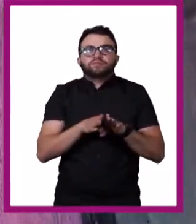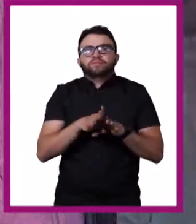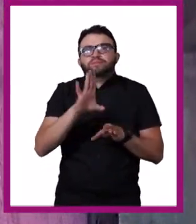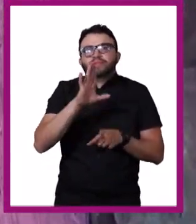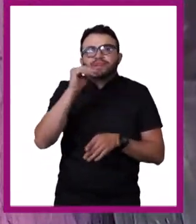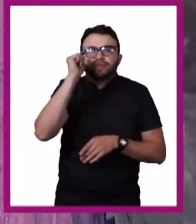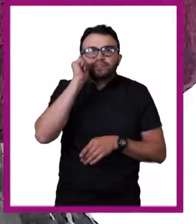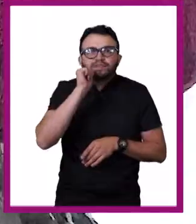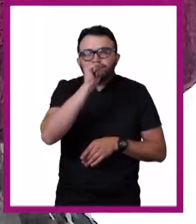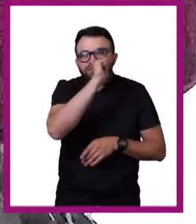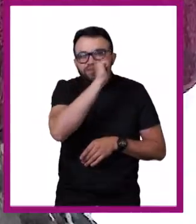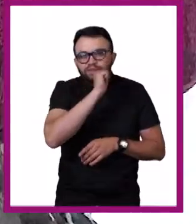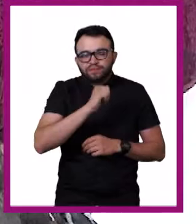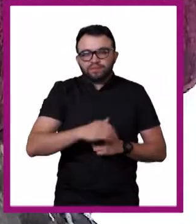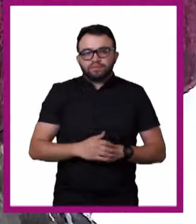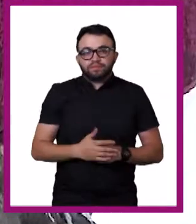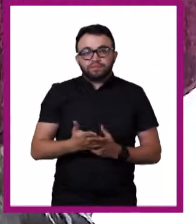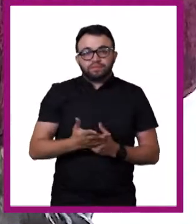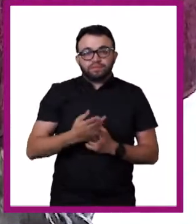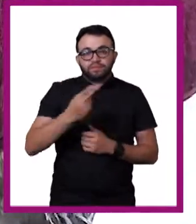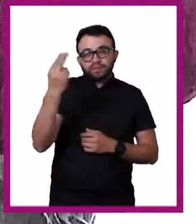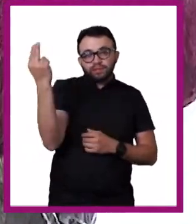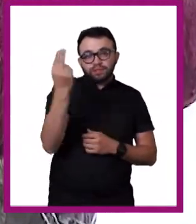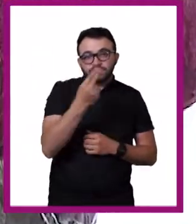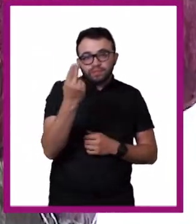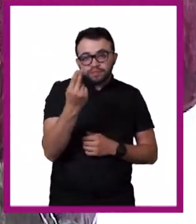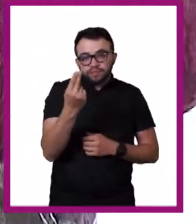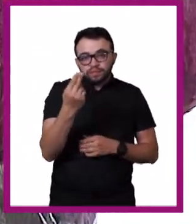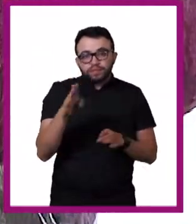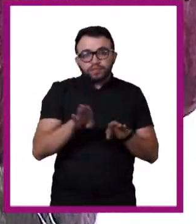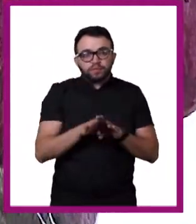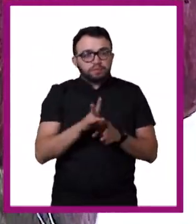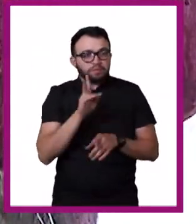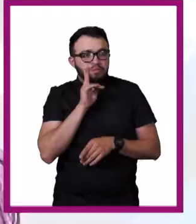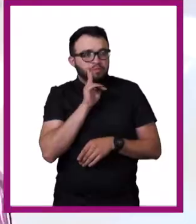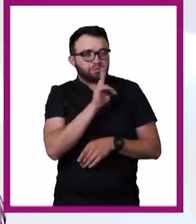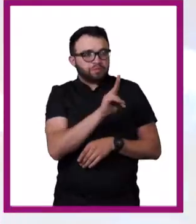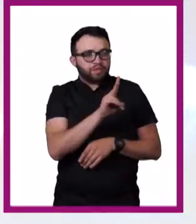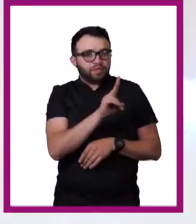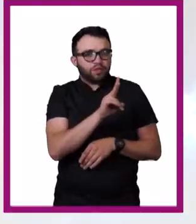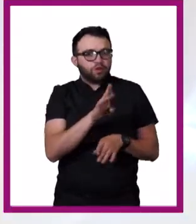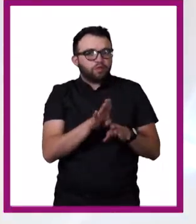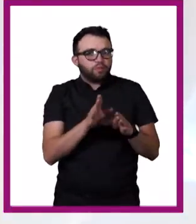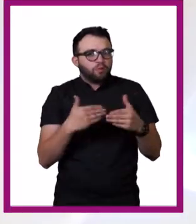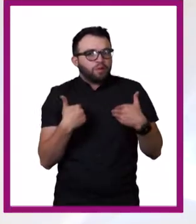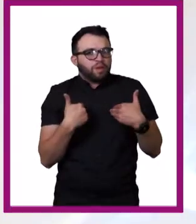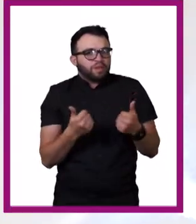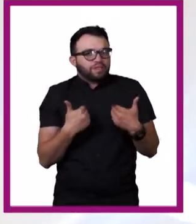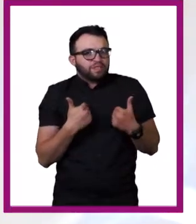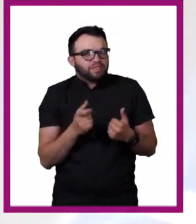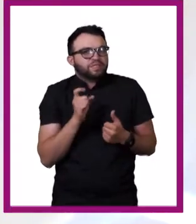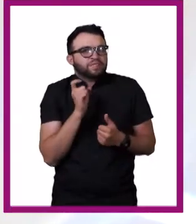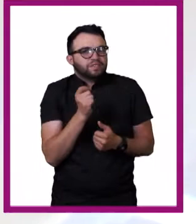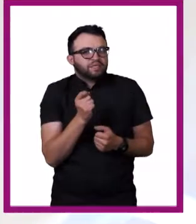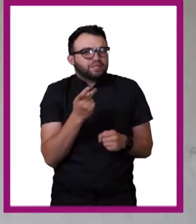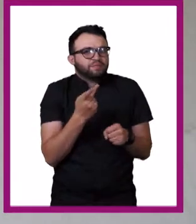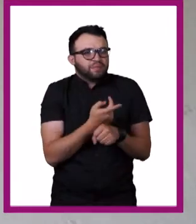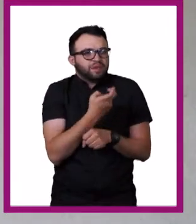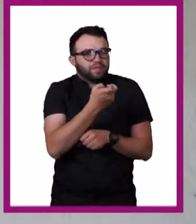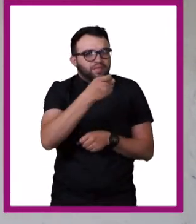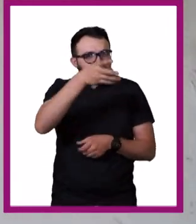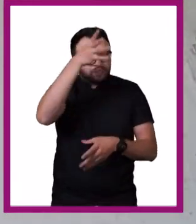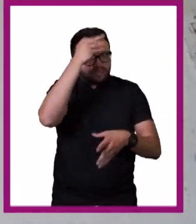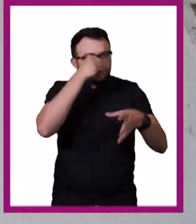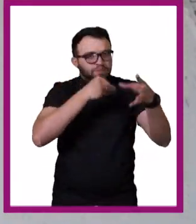Entonces, necesita ser uno muy intuitivo para poder entender de qué se trata exactamente el aprendizaje